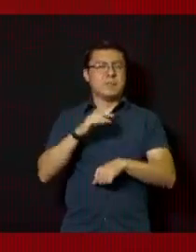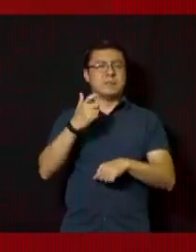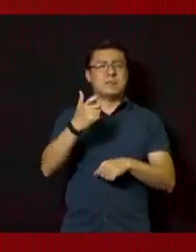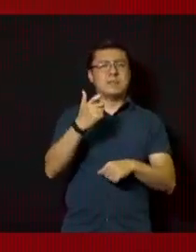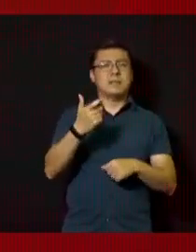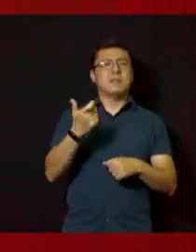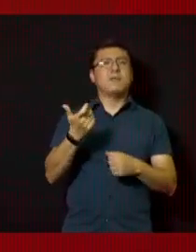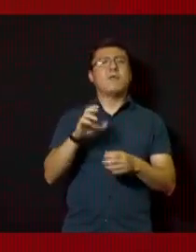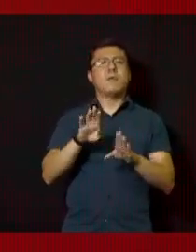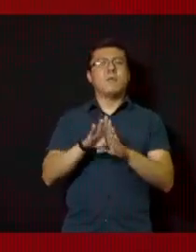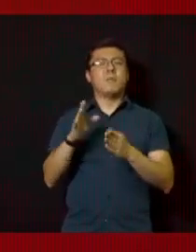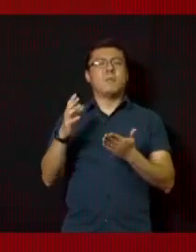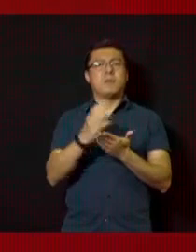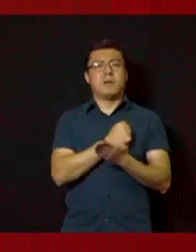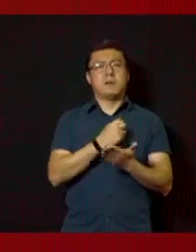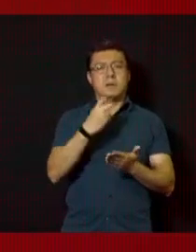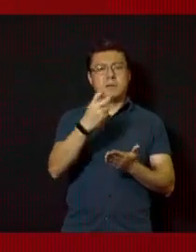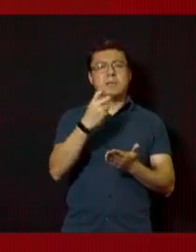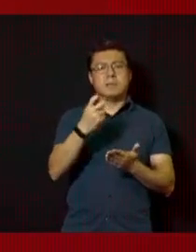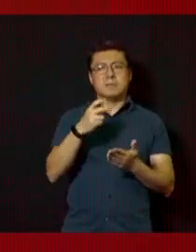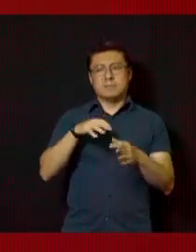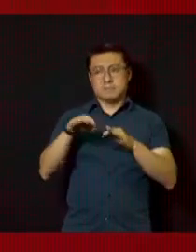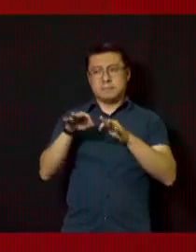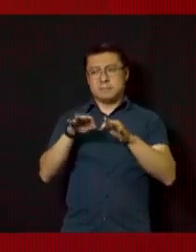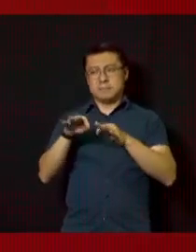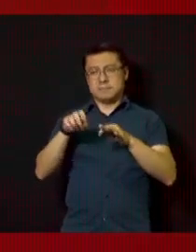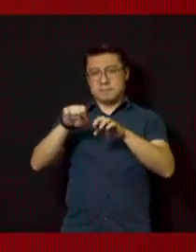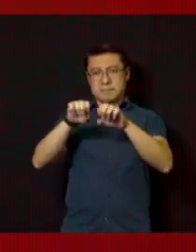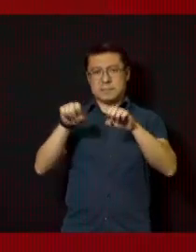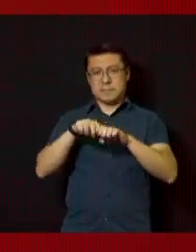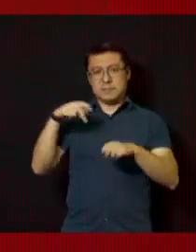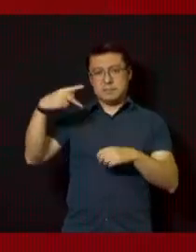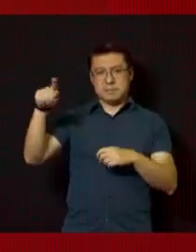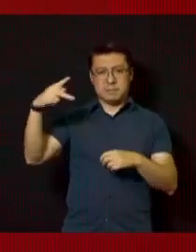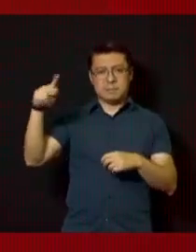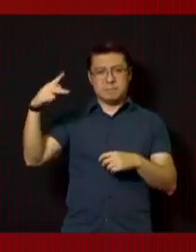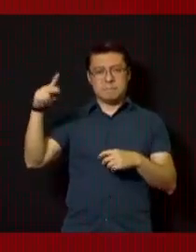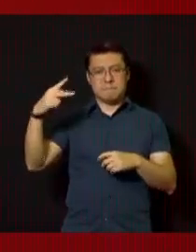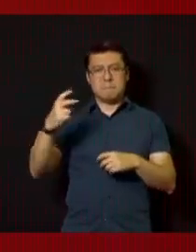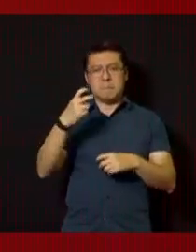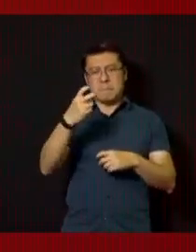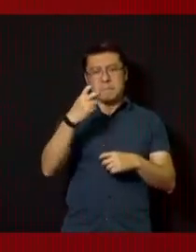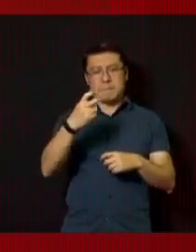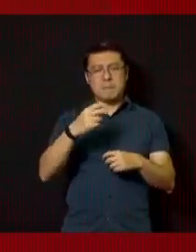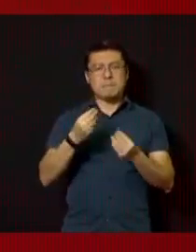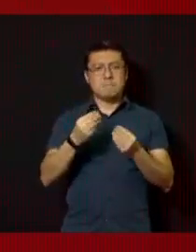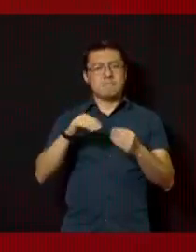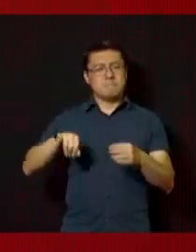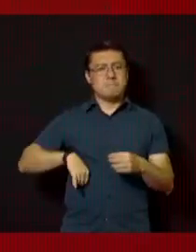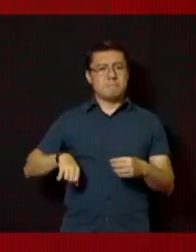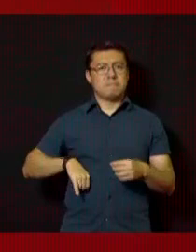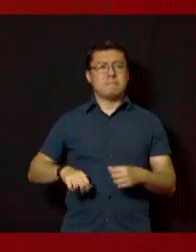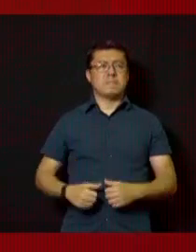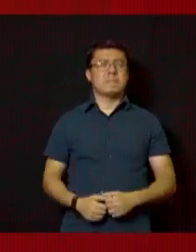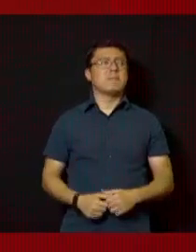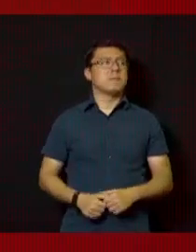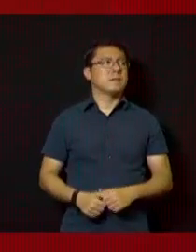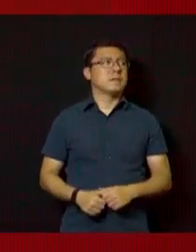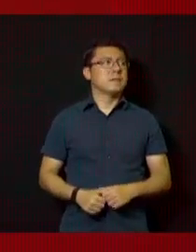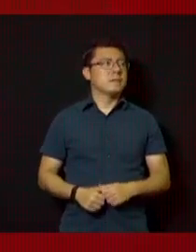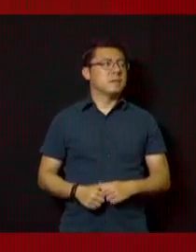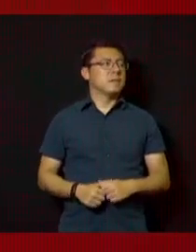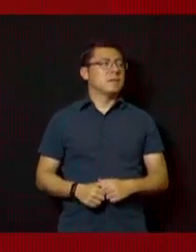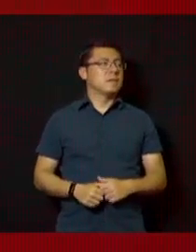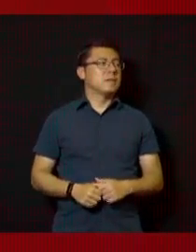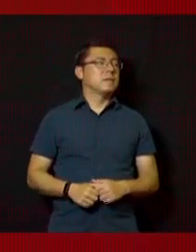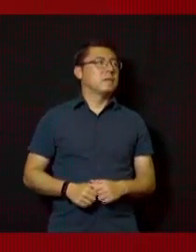días y cómo ella lo hace con su equipo de trabajo, el cómo, el detalle, eso que nos interesa saber muchísimo. Antes de Cristina,